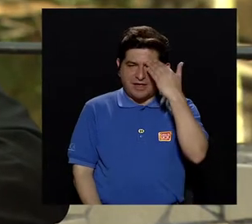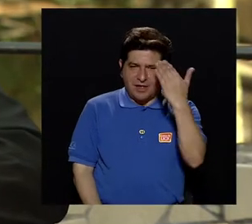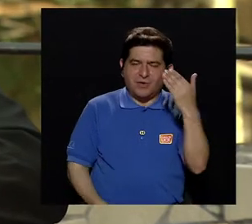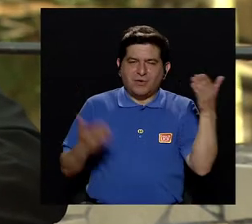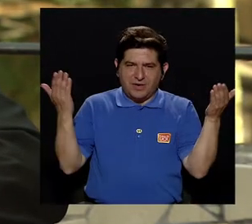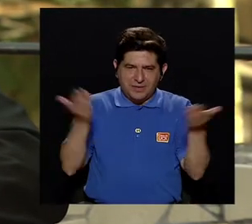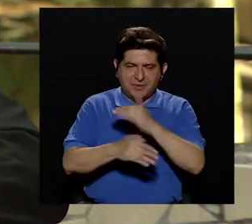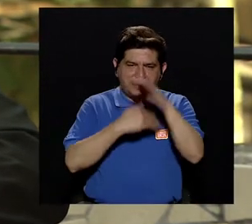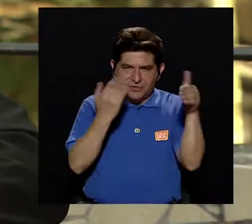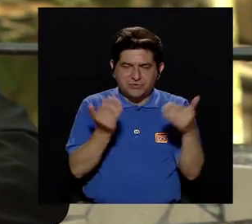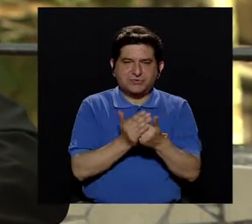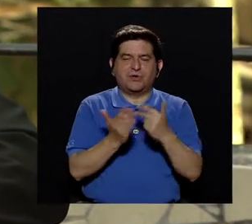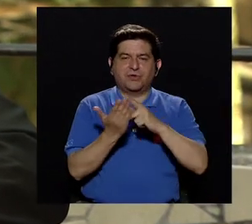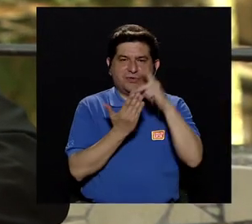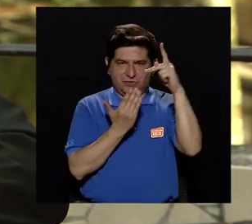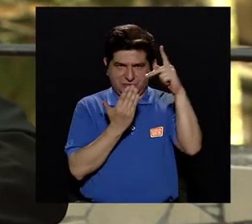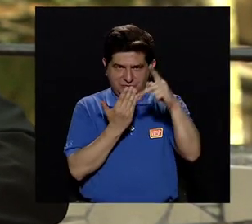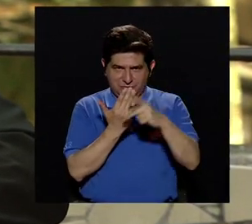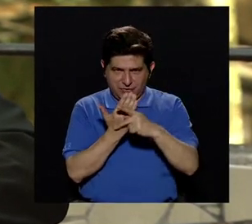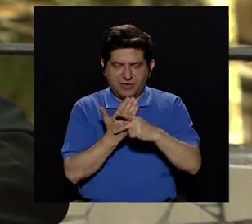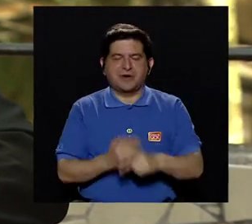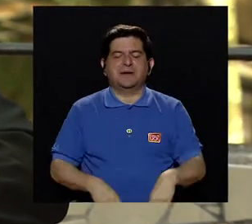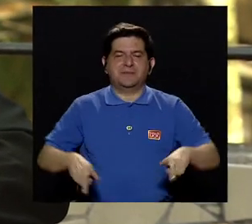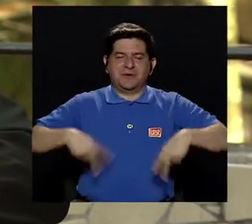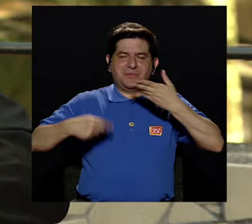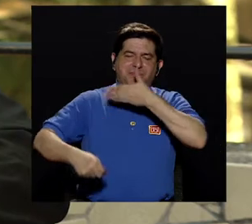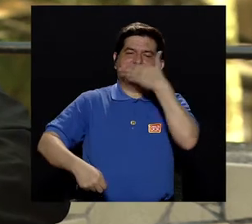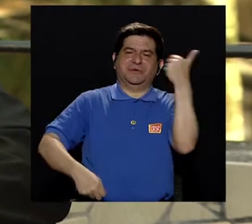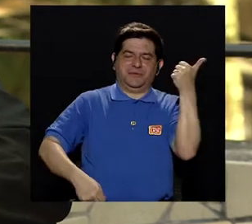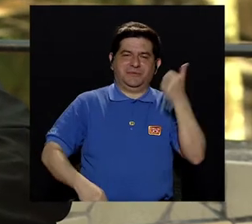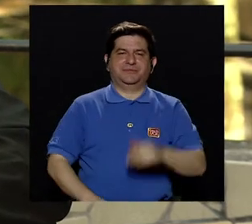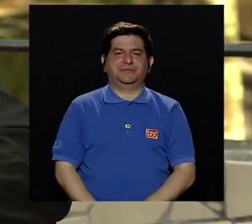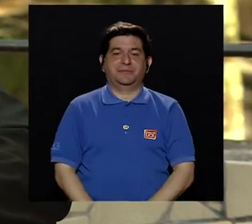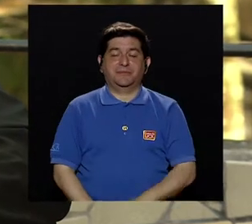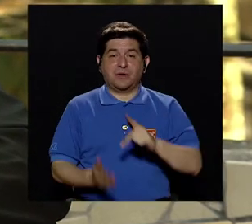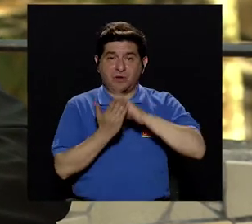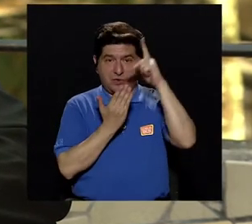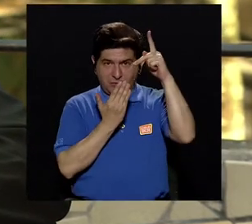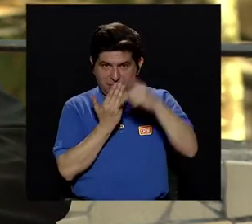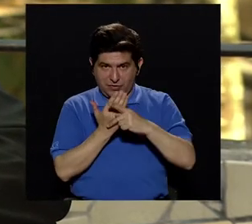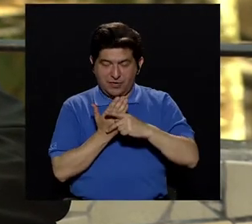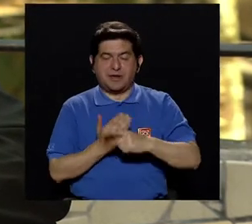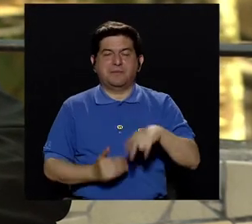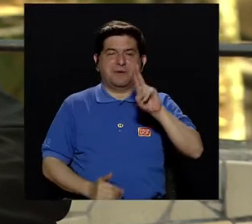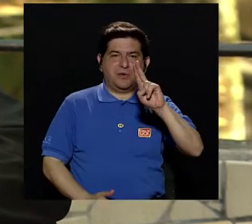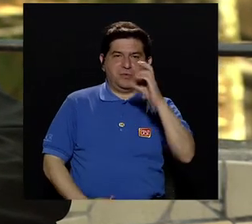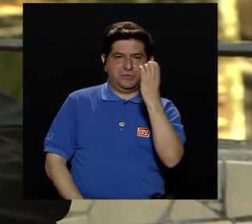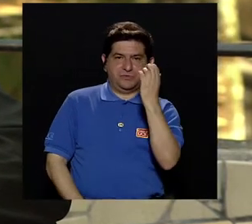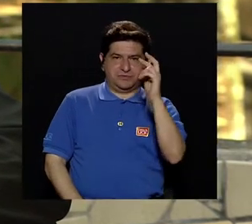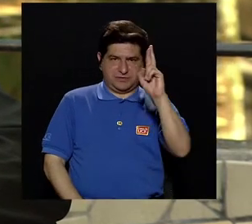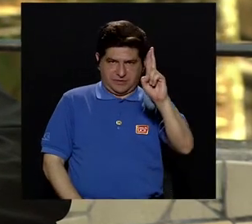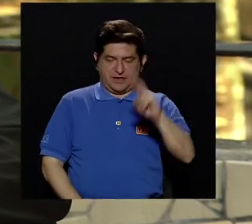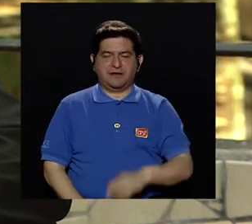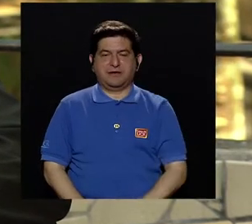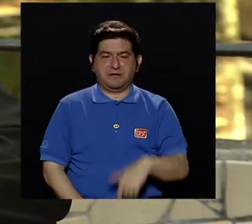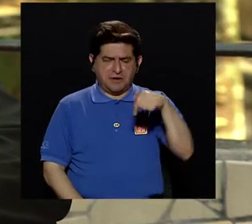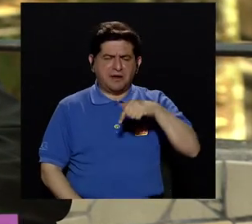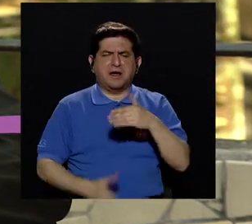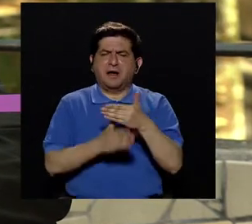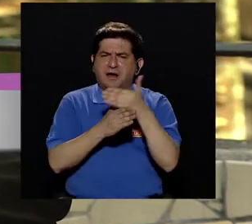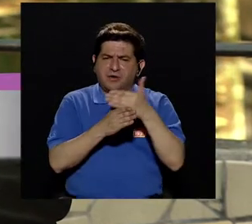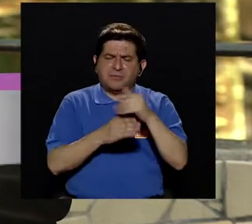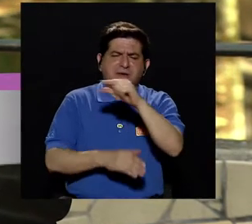Hola, ¿qué tal? Bienvenidas y bienvenidos una semana más a su programa Vivir Mejor, la telerrevista de la Universidad de Costa Rica, en